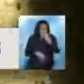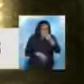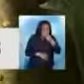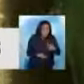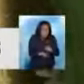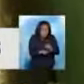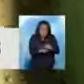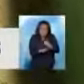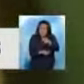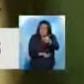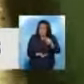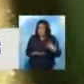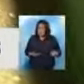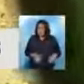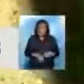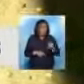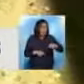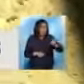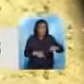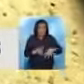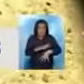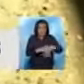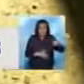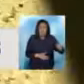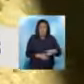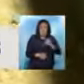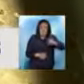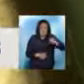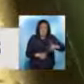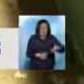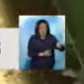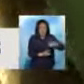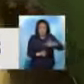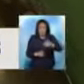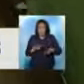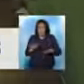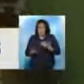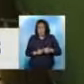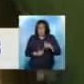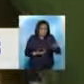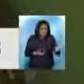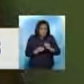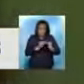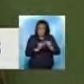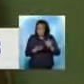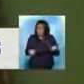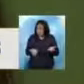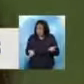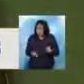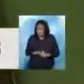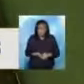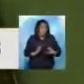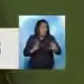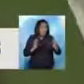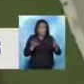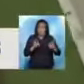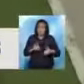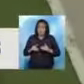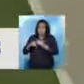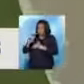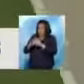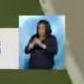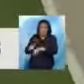los renacuajos que están alrededor, tienen que desaguarse, tienen que fumigarse. Ellos van a acudir, de repente les han dado alguna solución, a aulas prefabricadas que se